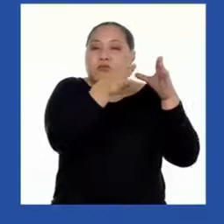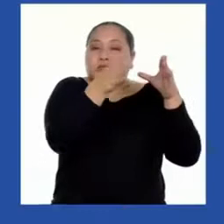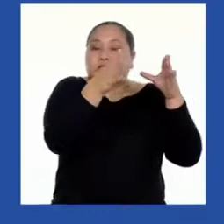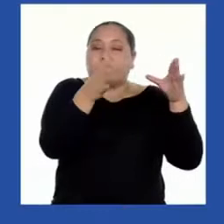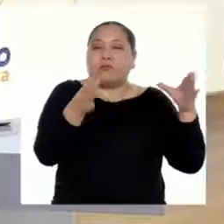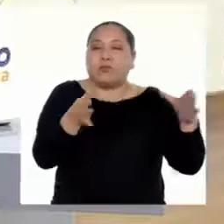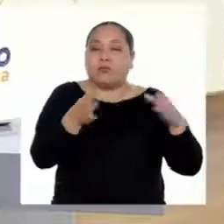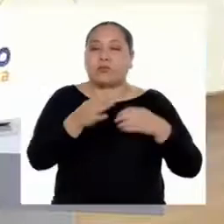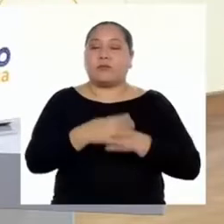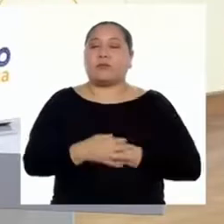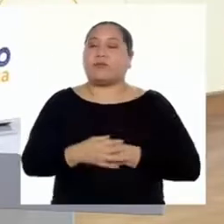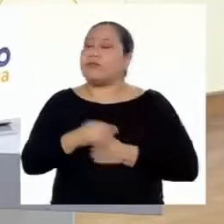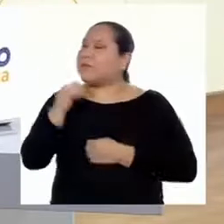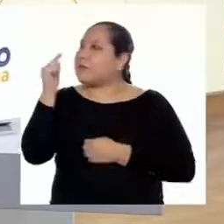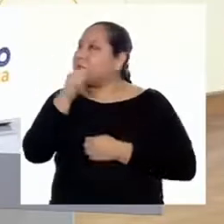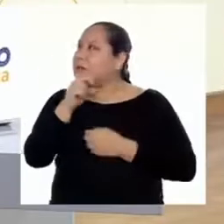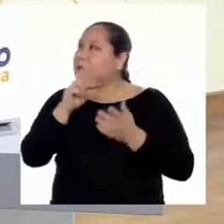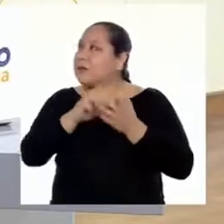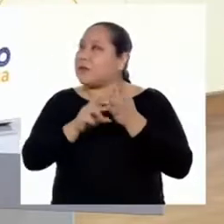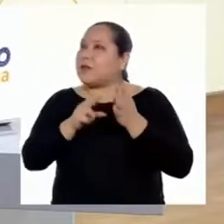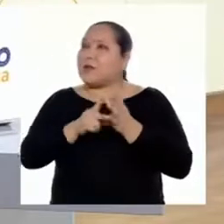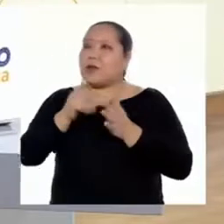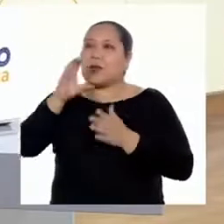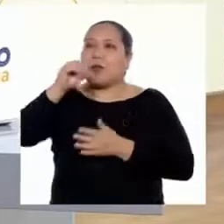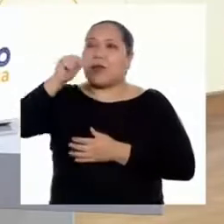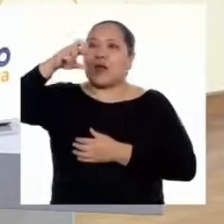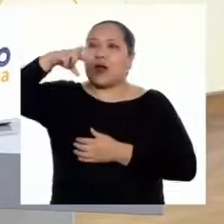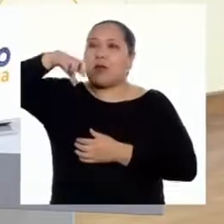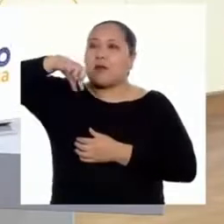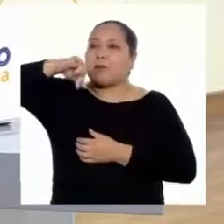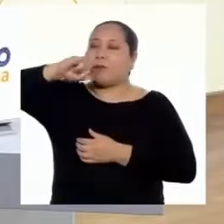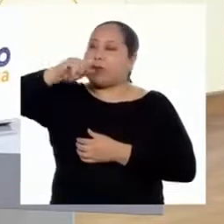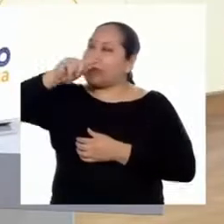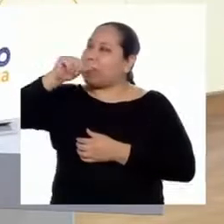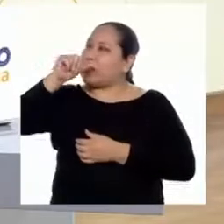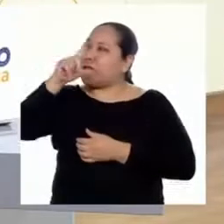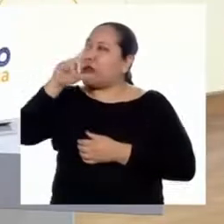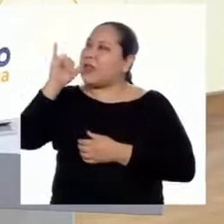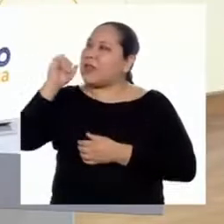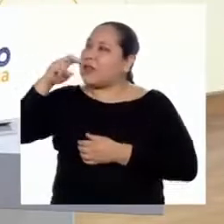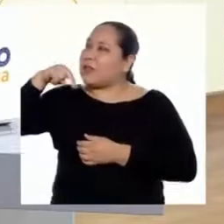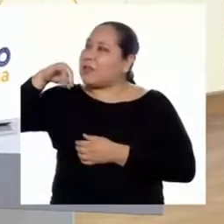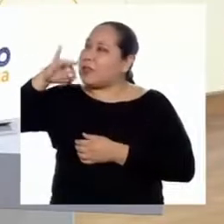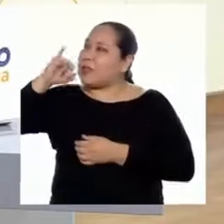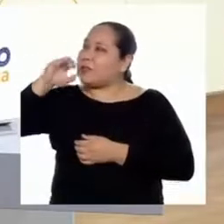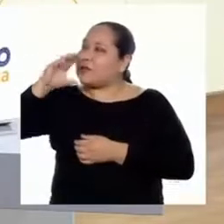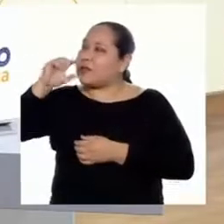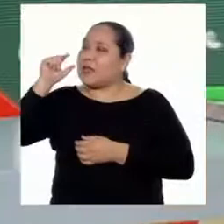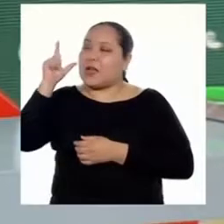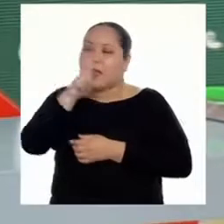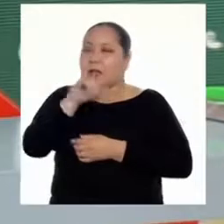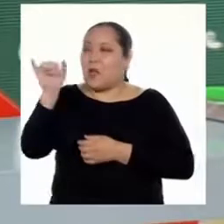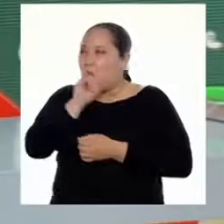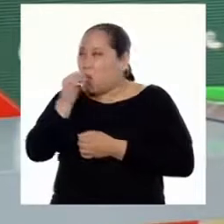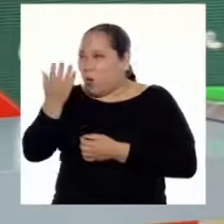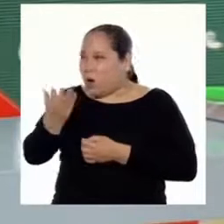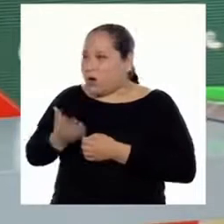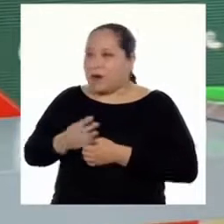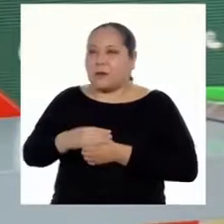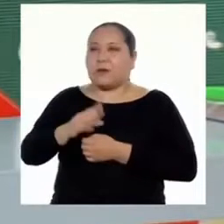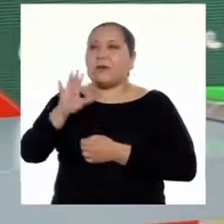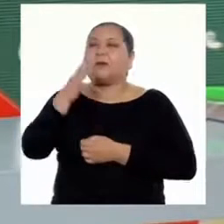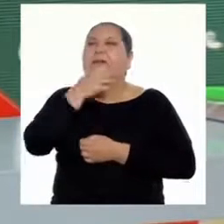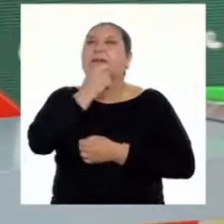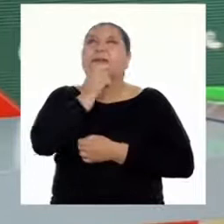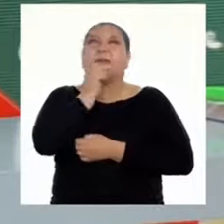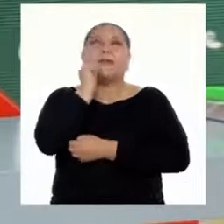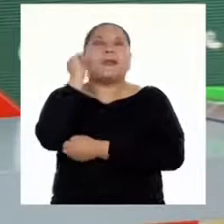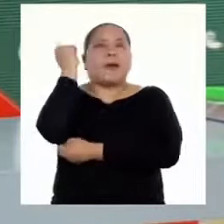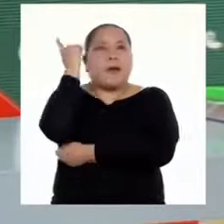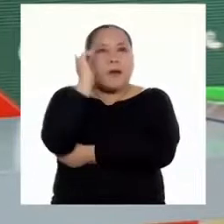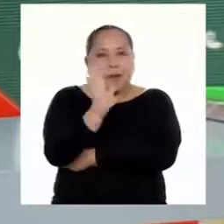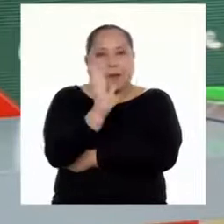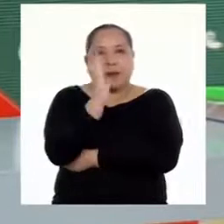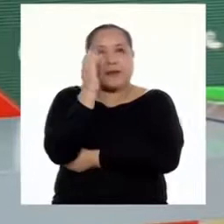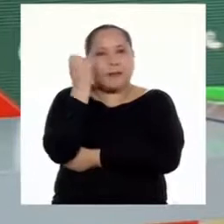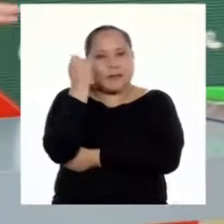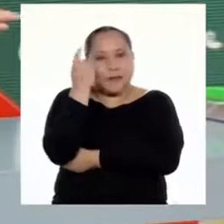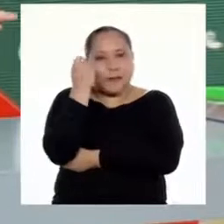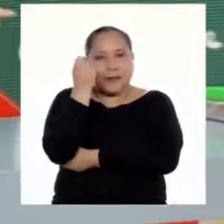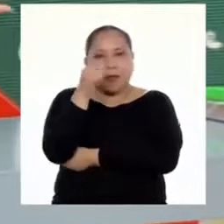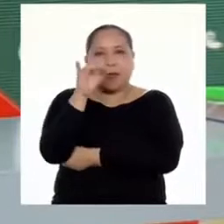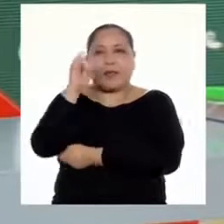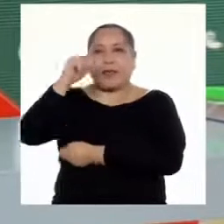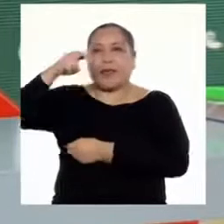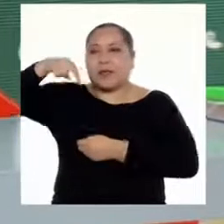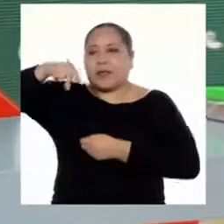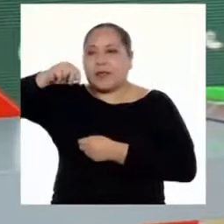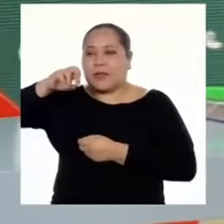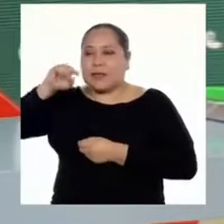más. ¿Esto quiere decir que el capital inicial no siempre va a ser el mismo? A ver si entiendo. En el